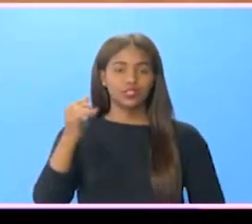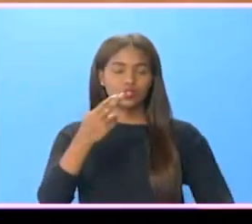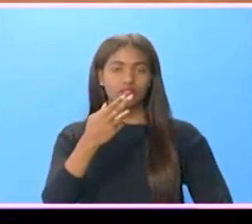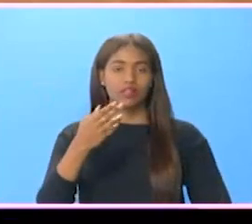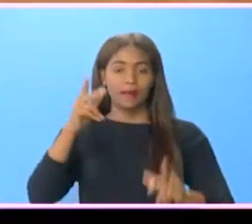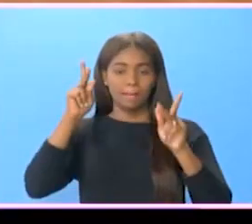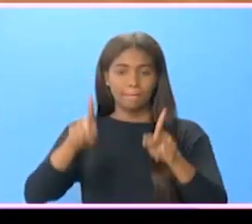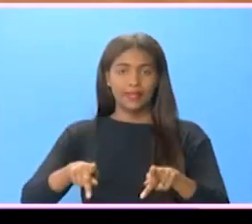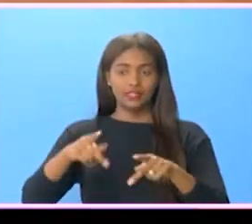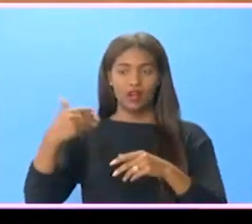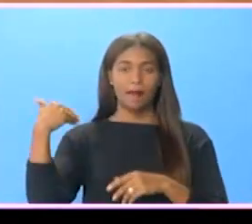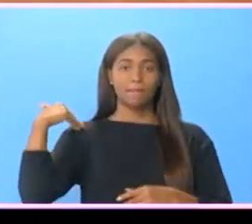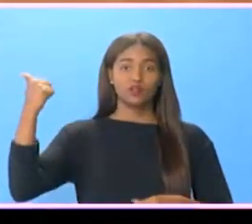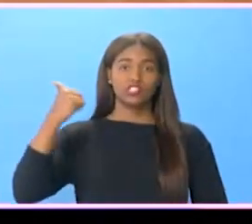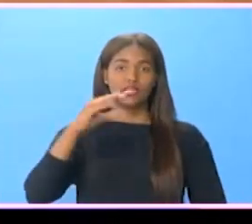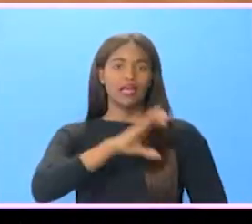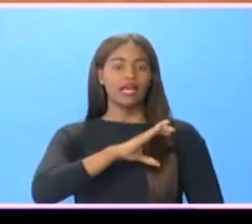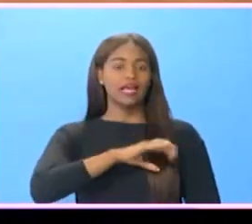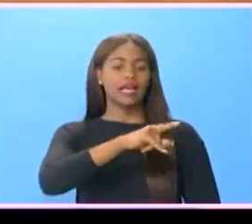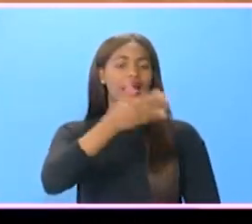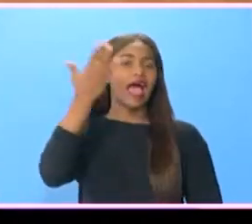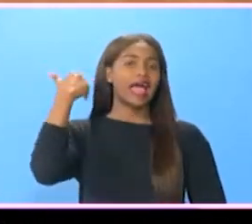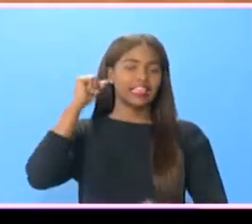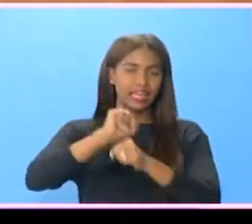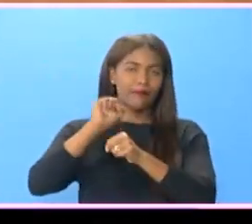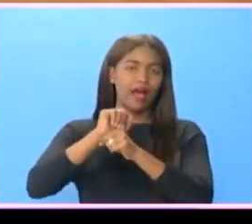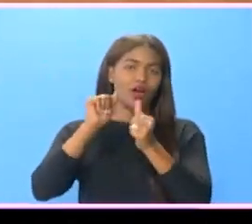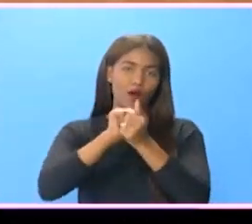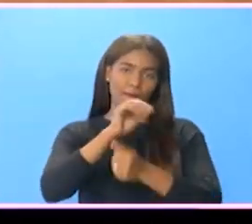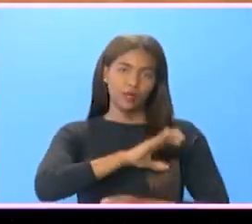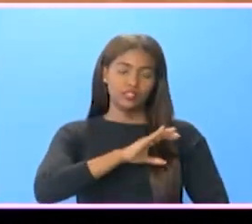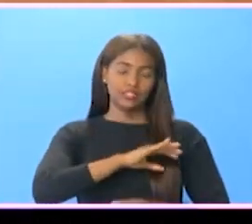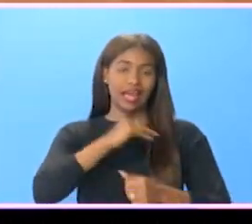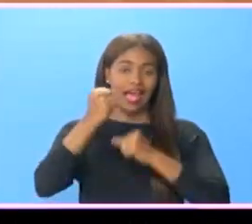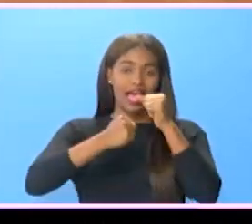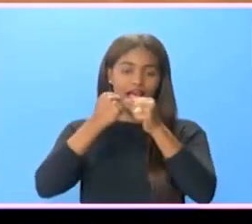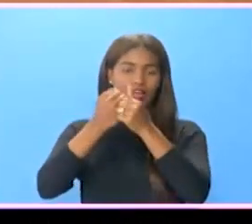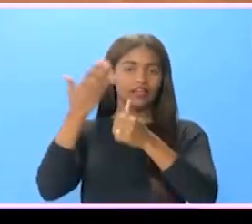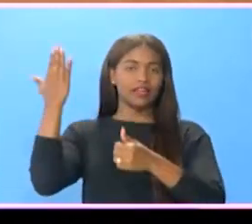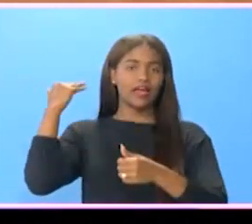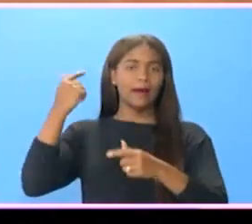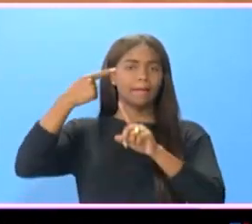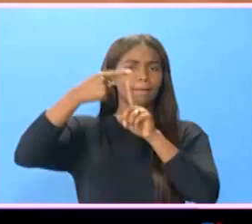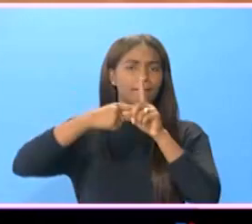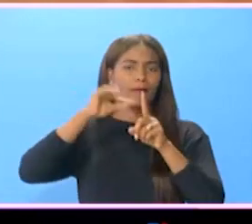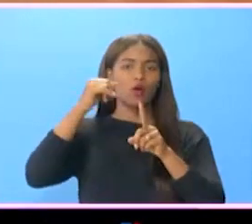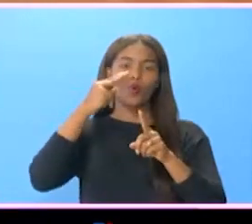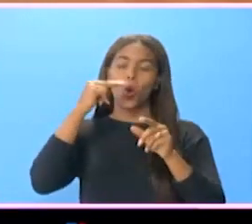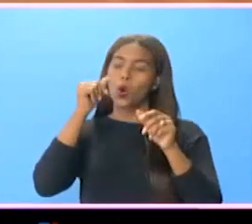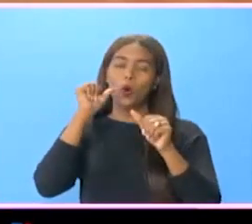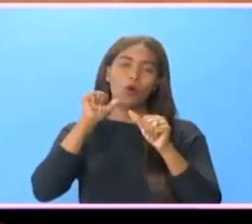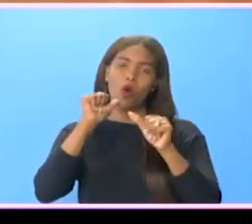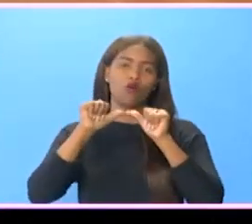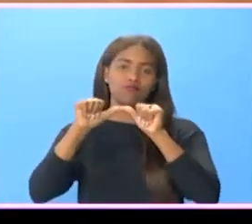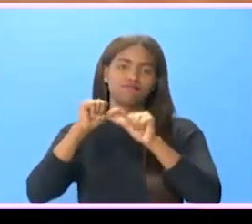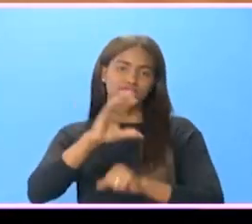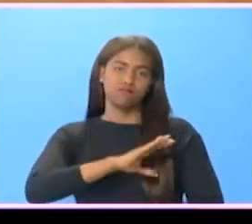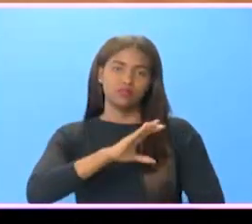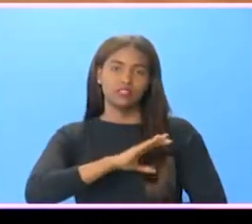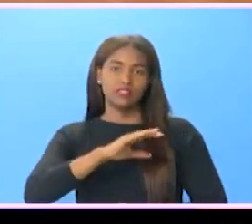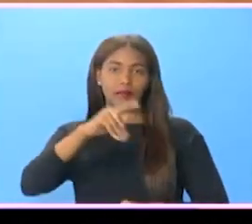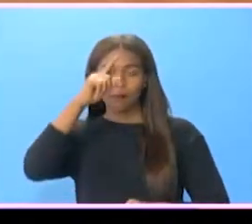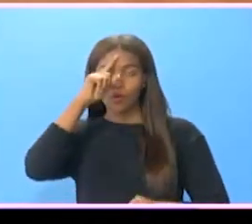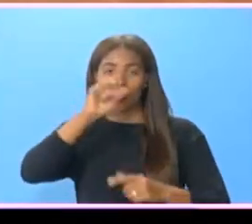involucrado en este caso estuvo en la DNCD y desde el pasado año, en el mes de junio, dejó de prestar servicios como parte de los